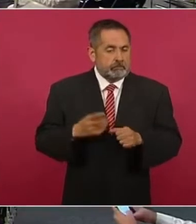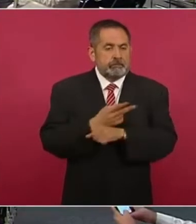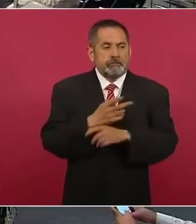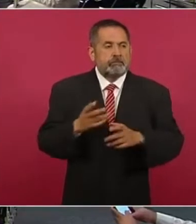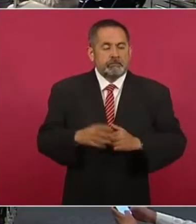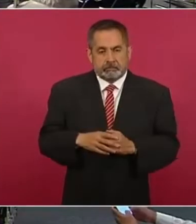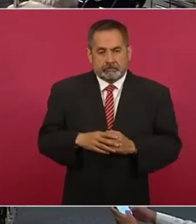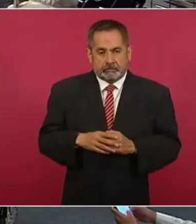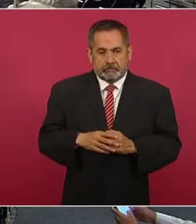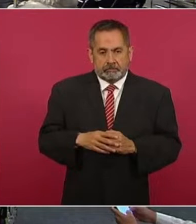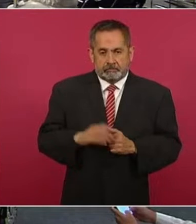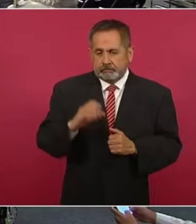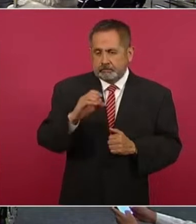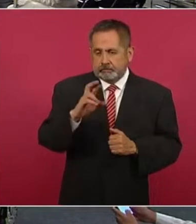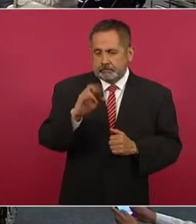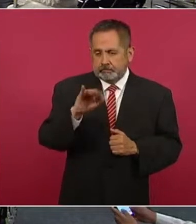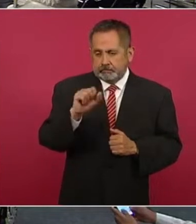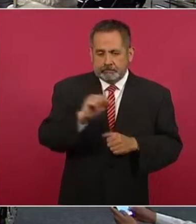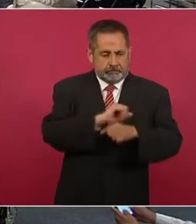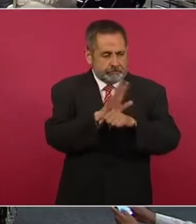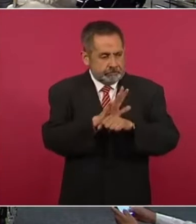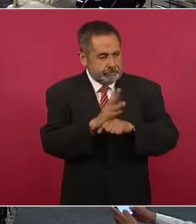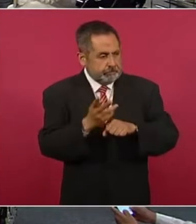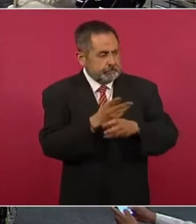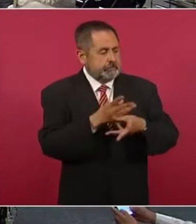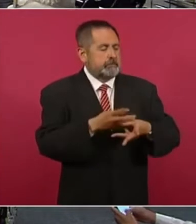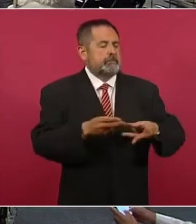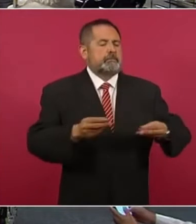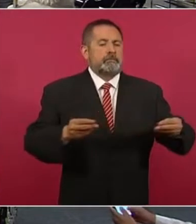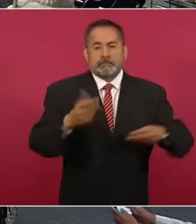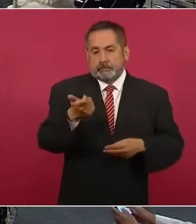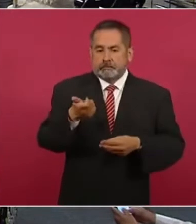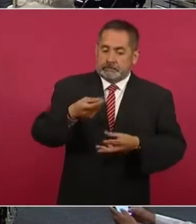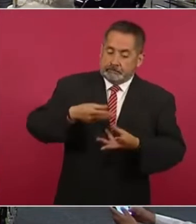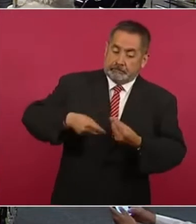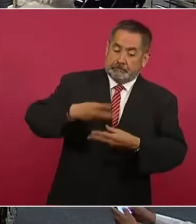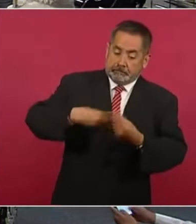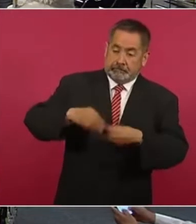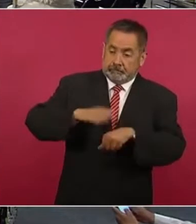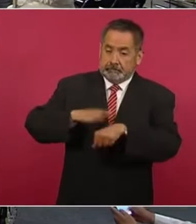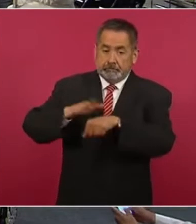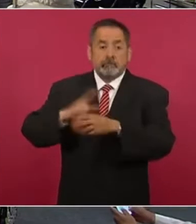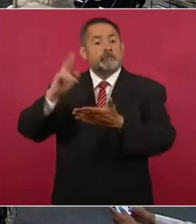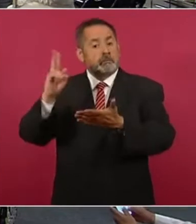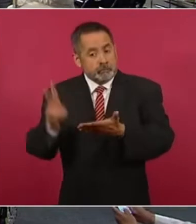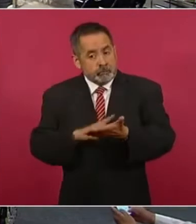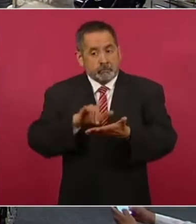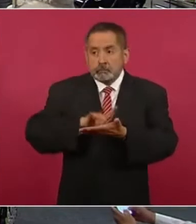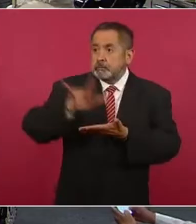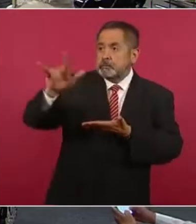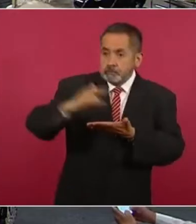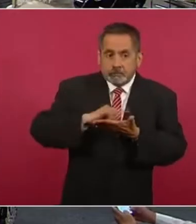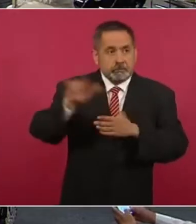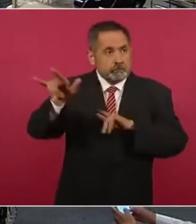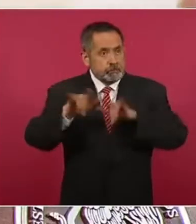pasamos la crisis de la pandemia, se reactiva de nuevo el número de vuelos y